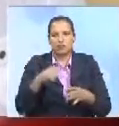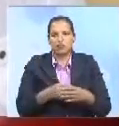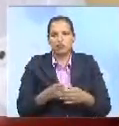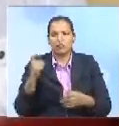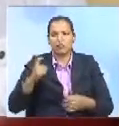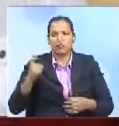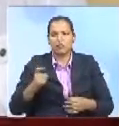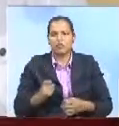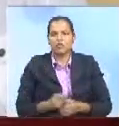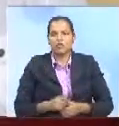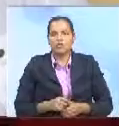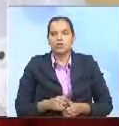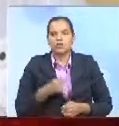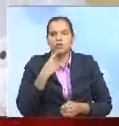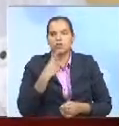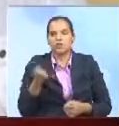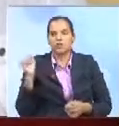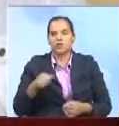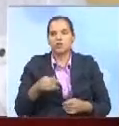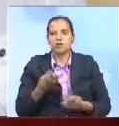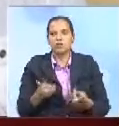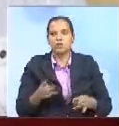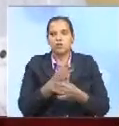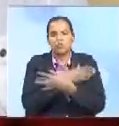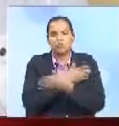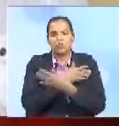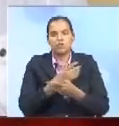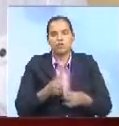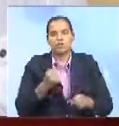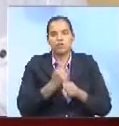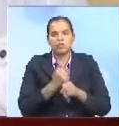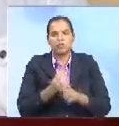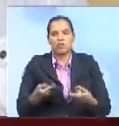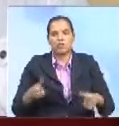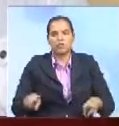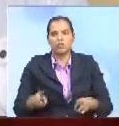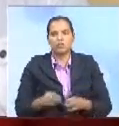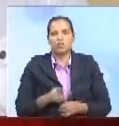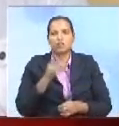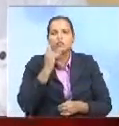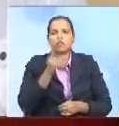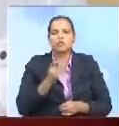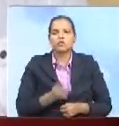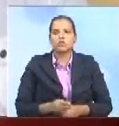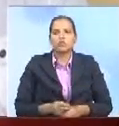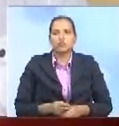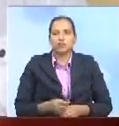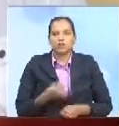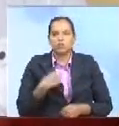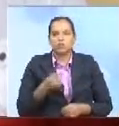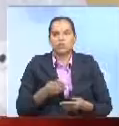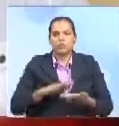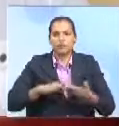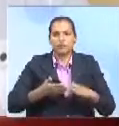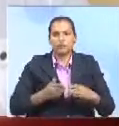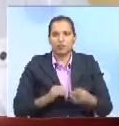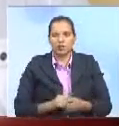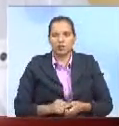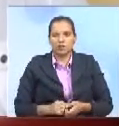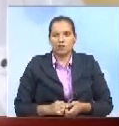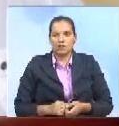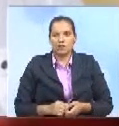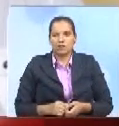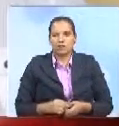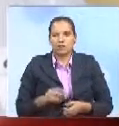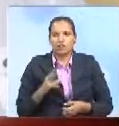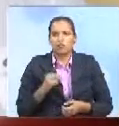sus necesidades. Poder también felicitar los aciertos, pero sobre todo decir oportunamente lo que la comunidad